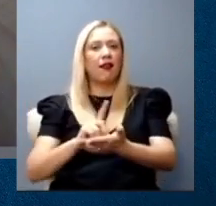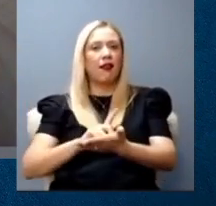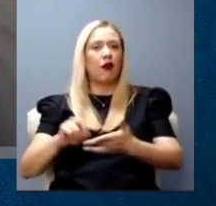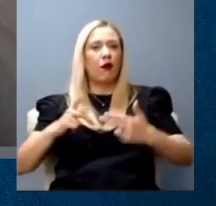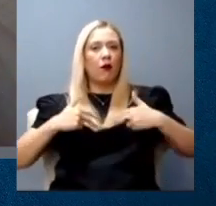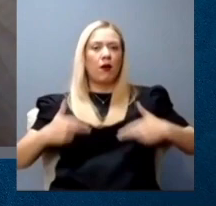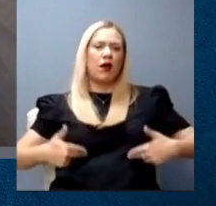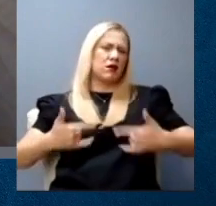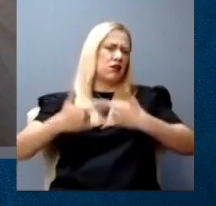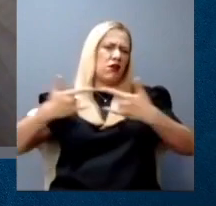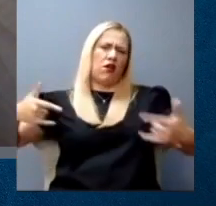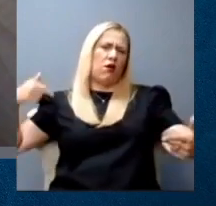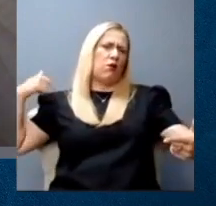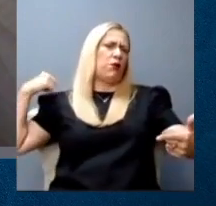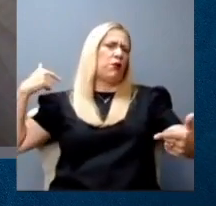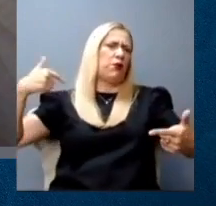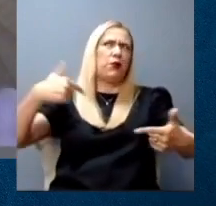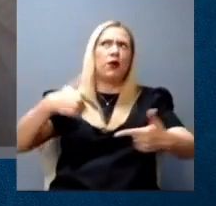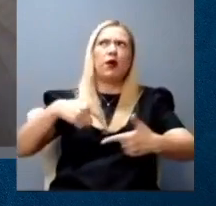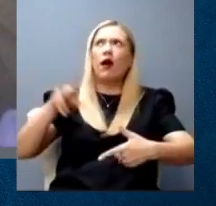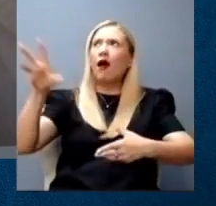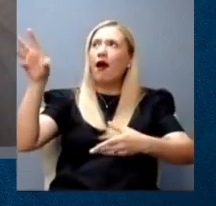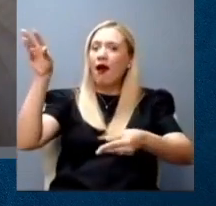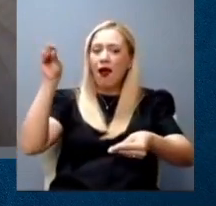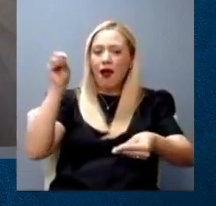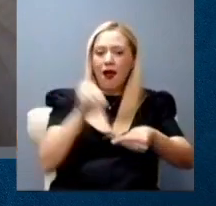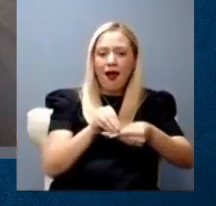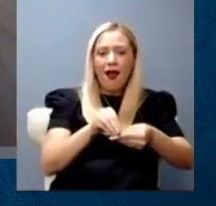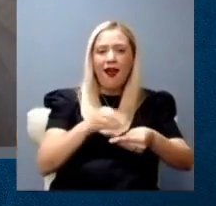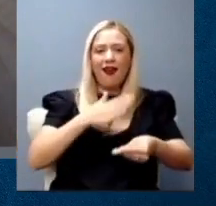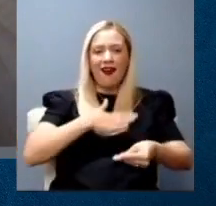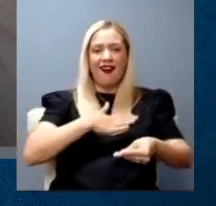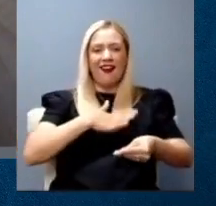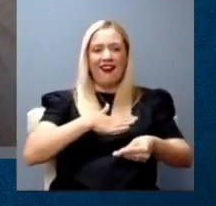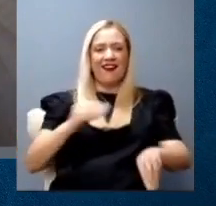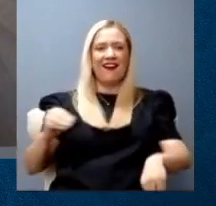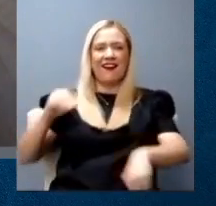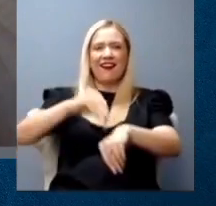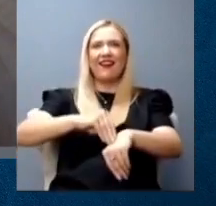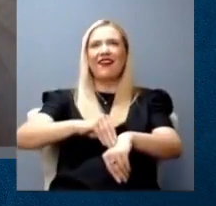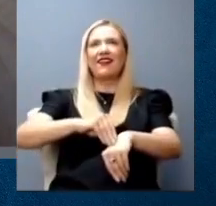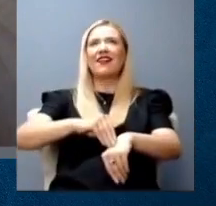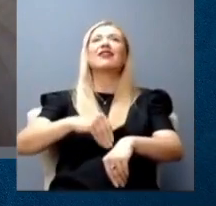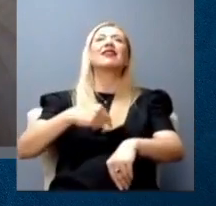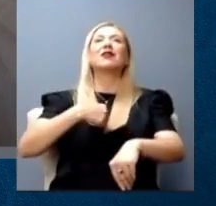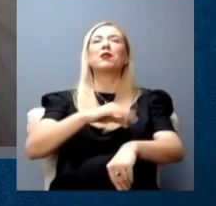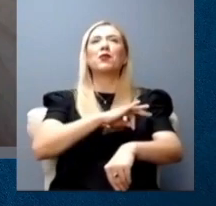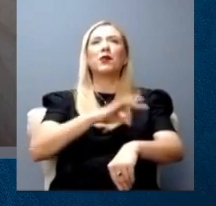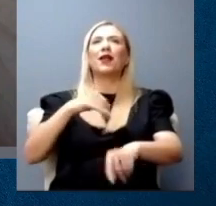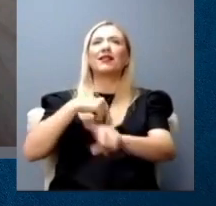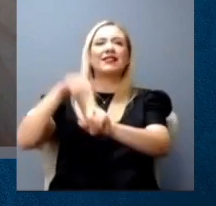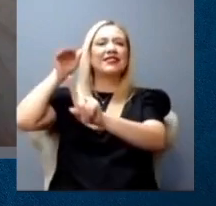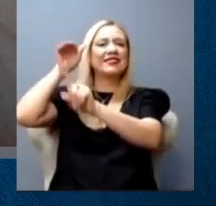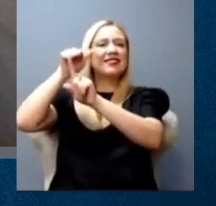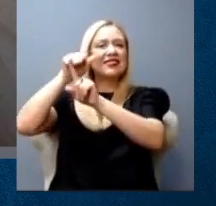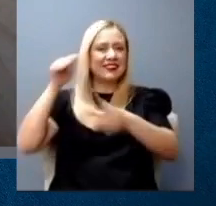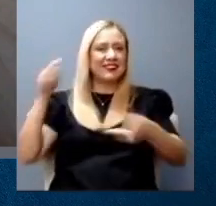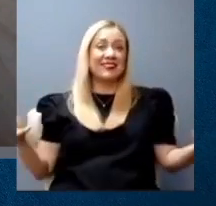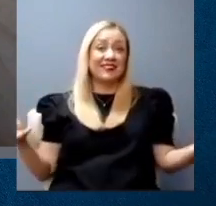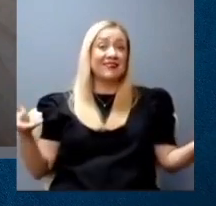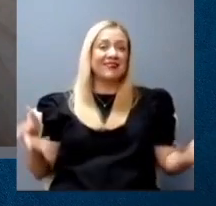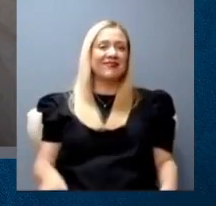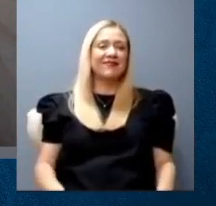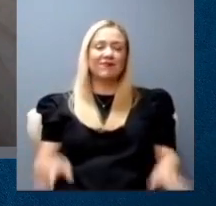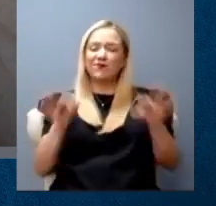historia, vaya tocando a su puerta, vaya tocando a su vida diaria. Entonces, es importante,